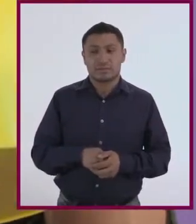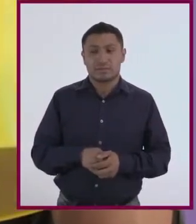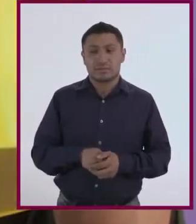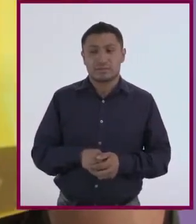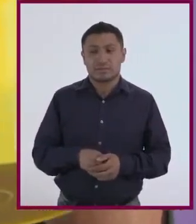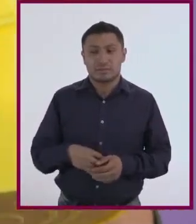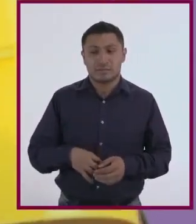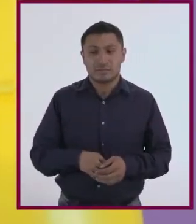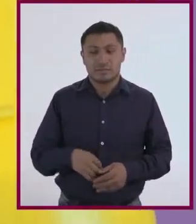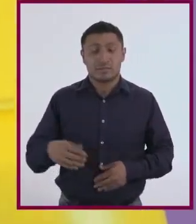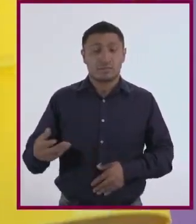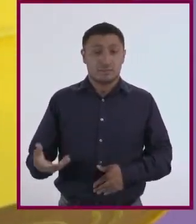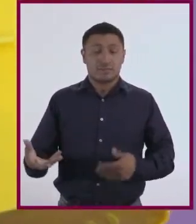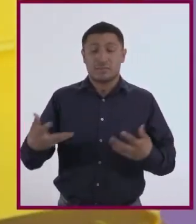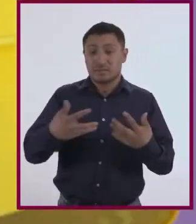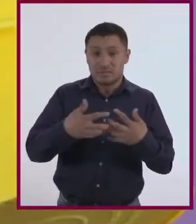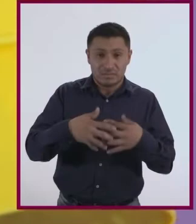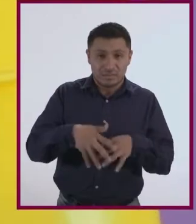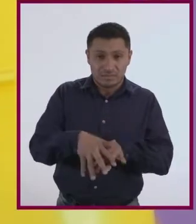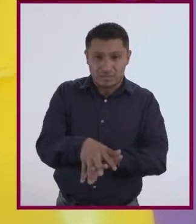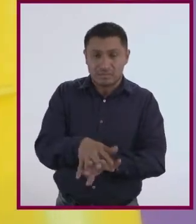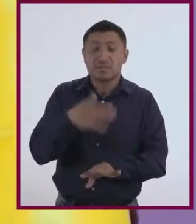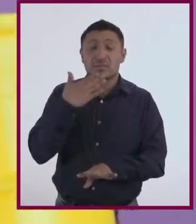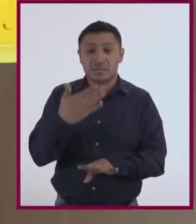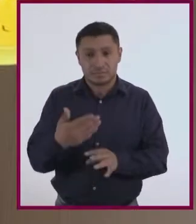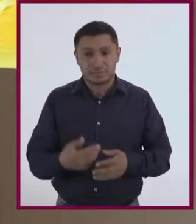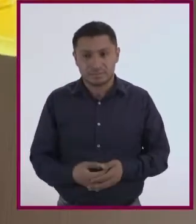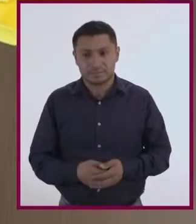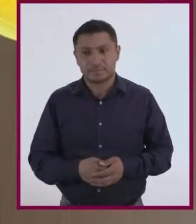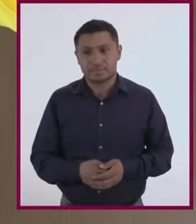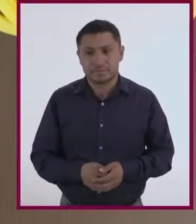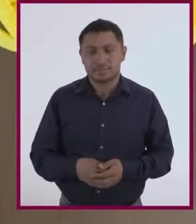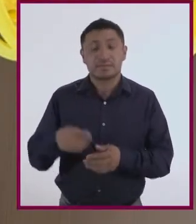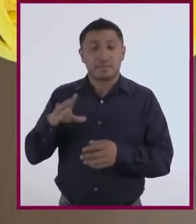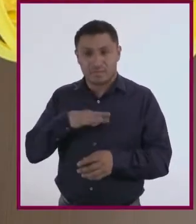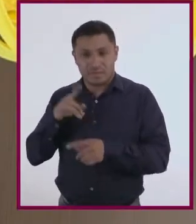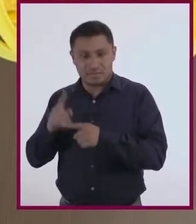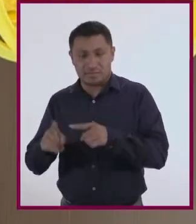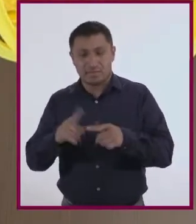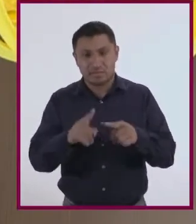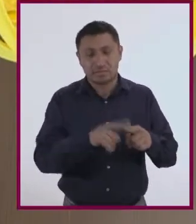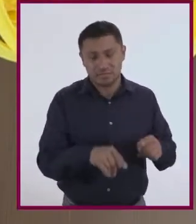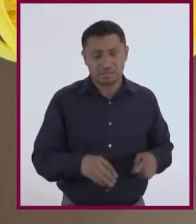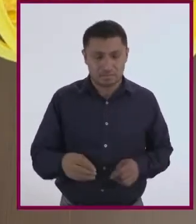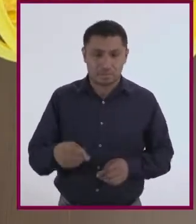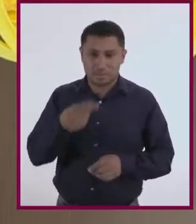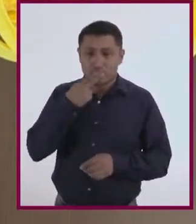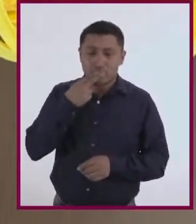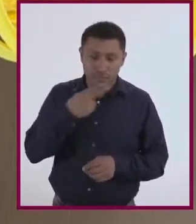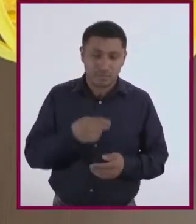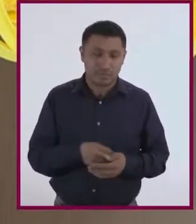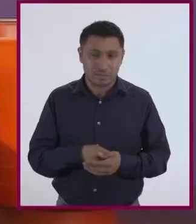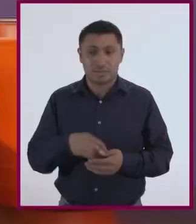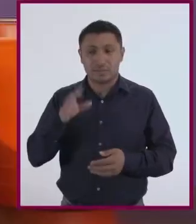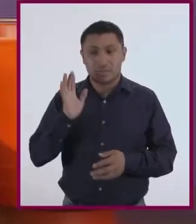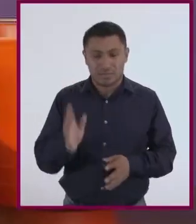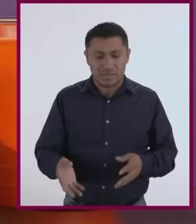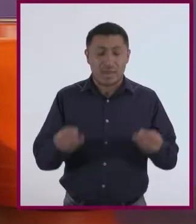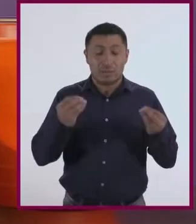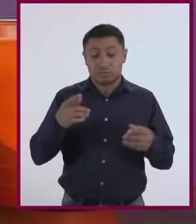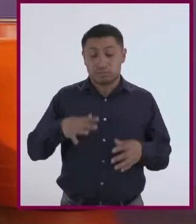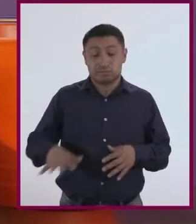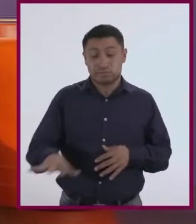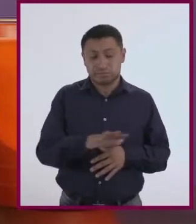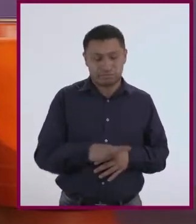Y vamos a combinarlo bien. Vamos a usar variedad, no solo de un tipo de basura, y ya que tenemos tanta